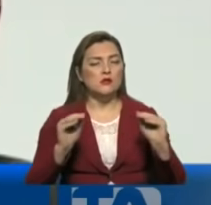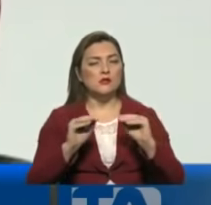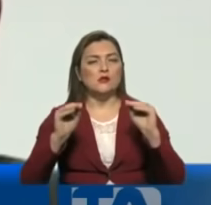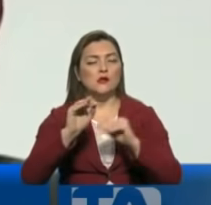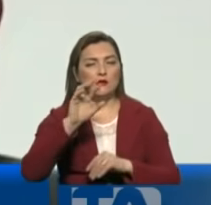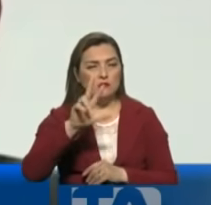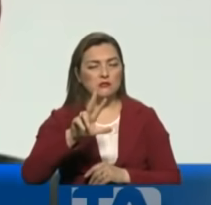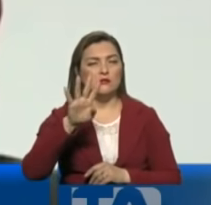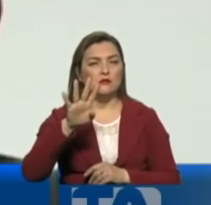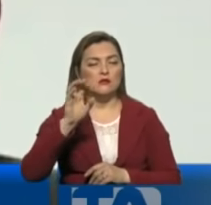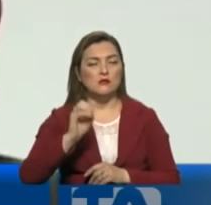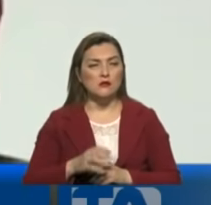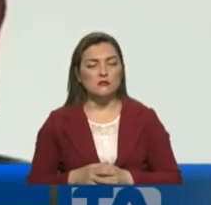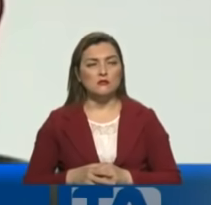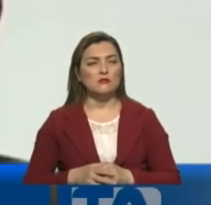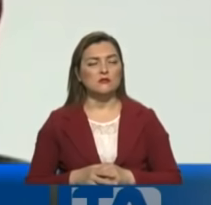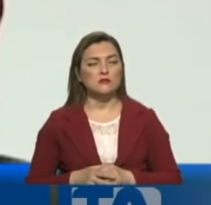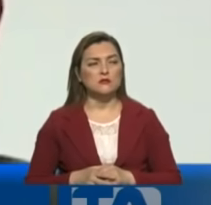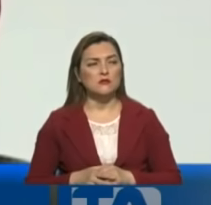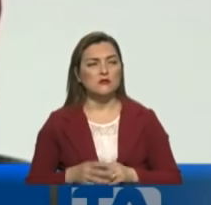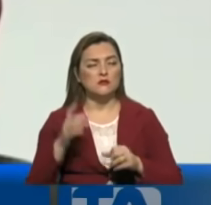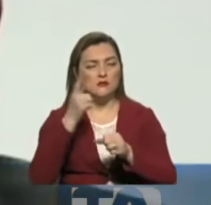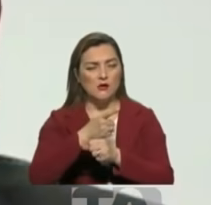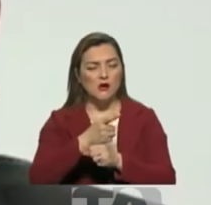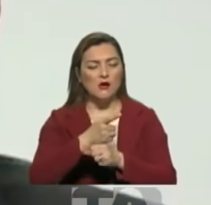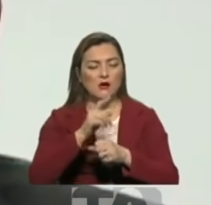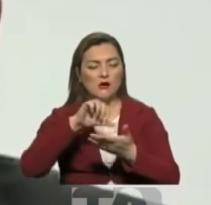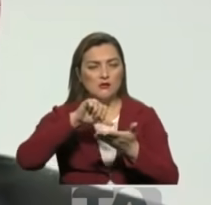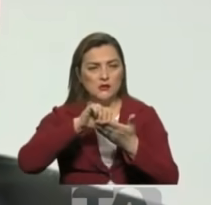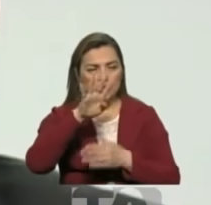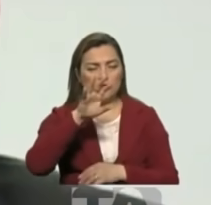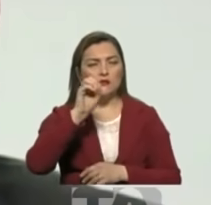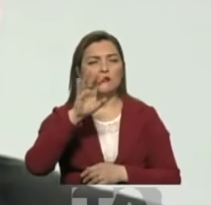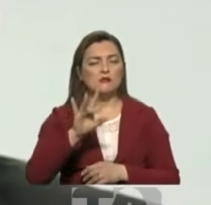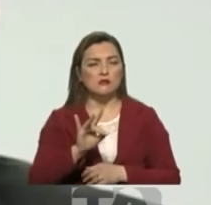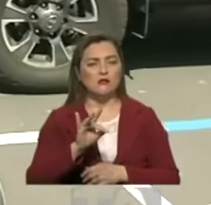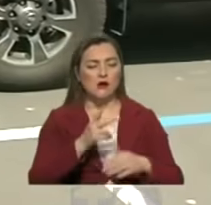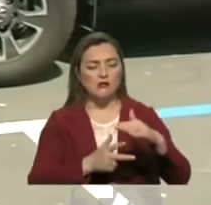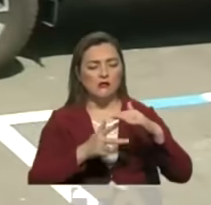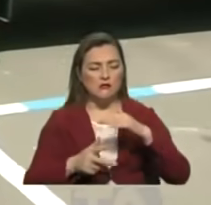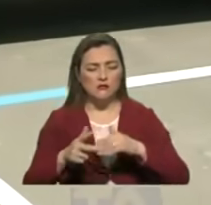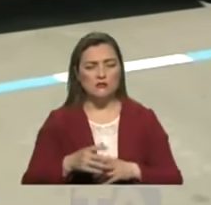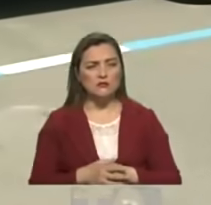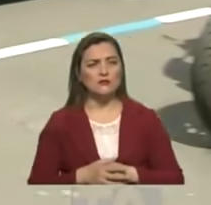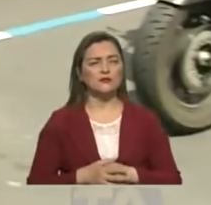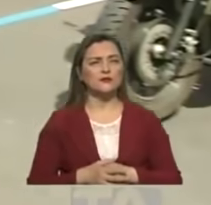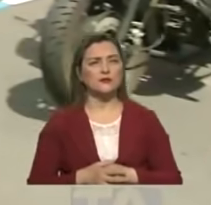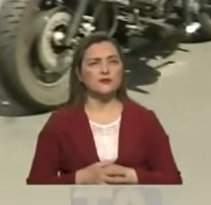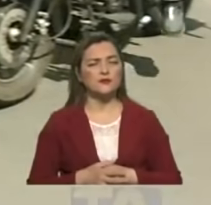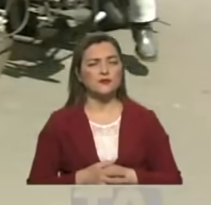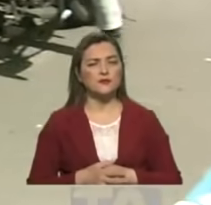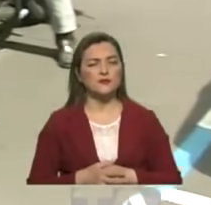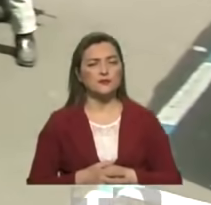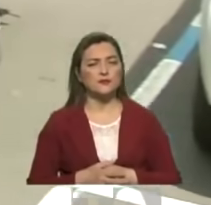a 340, con lo que dispondremos en la ciudad de 408 plazas de estacionamiento. En la obra está contemplada